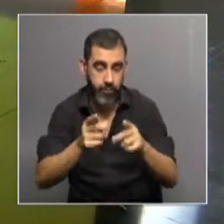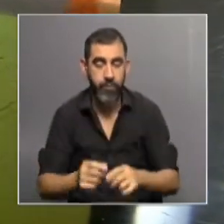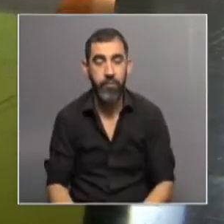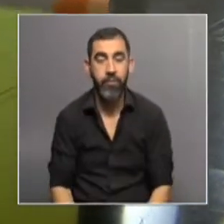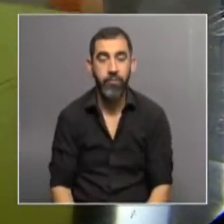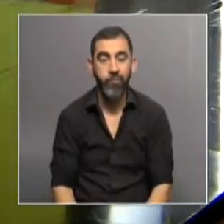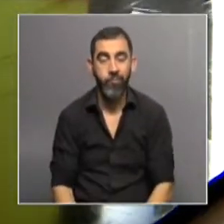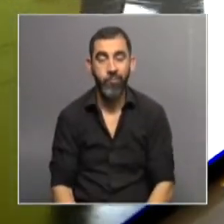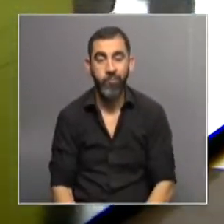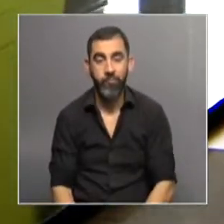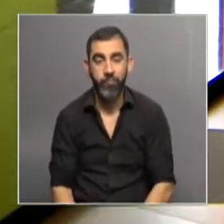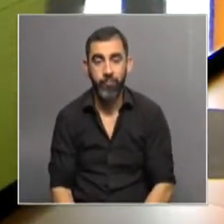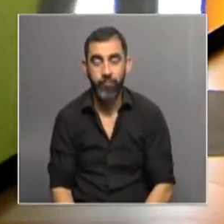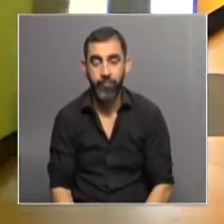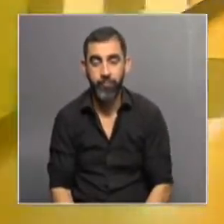parte del informe